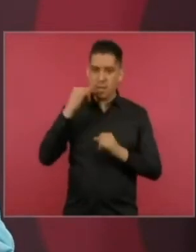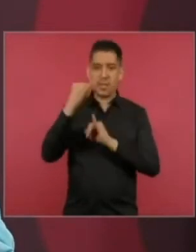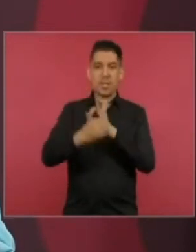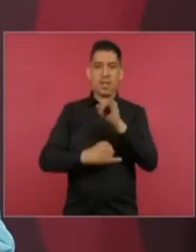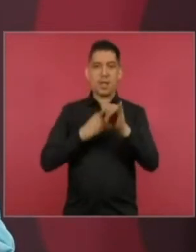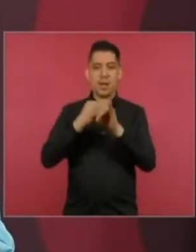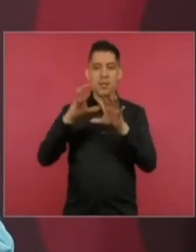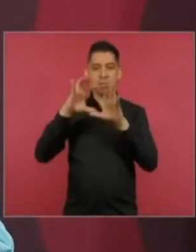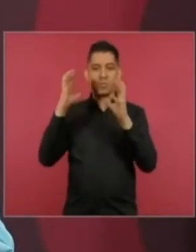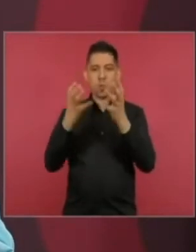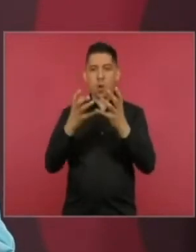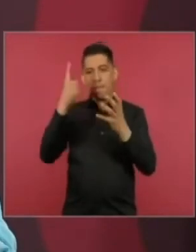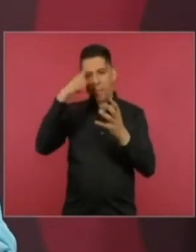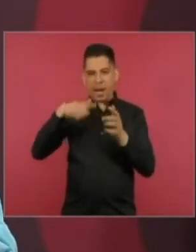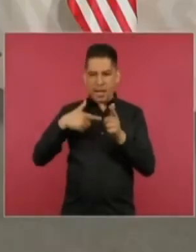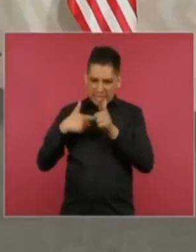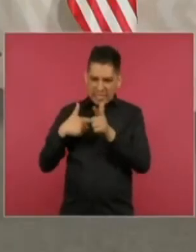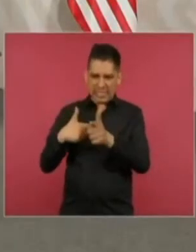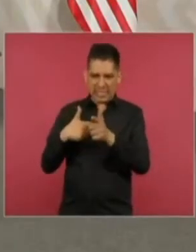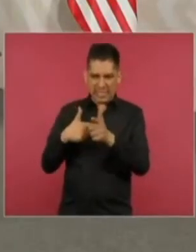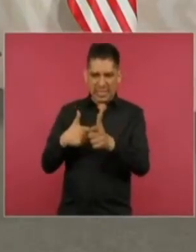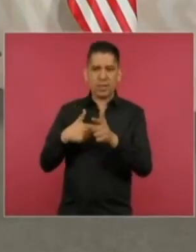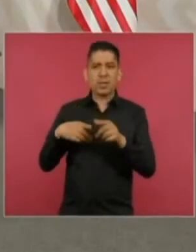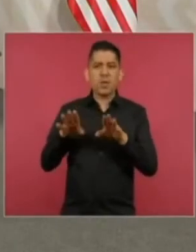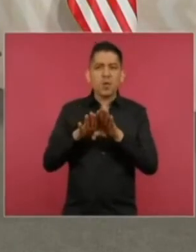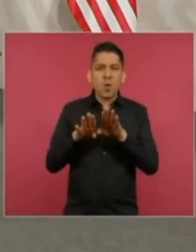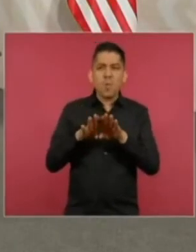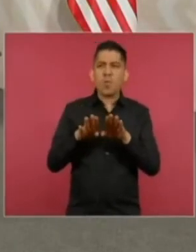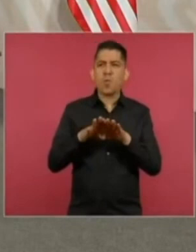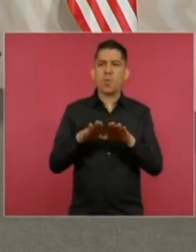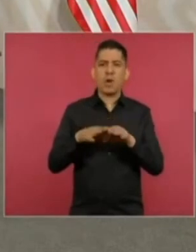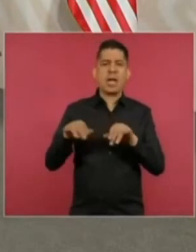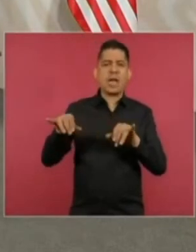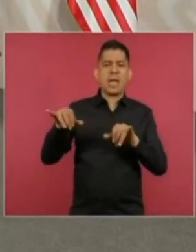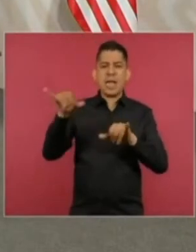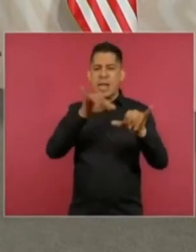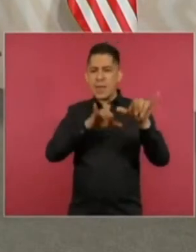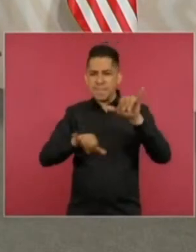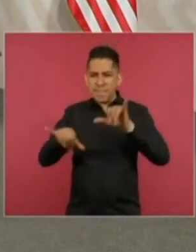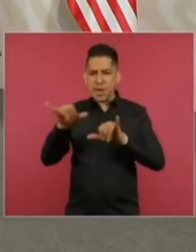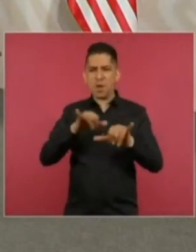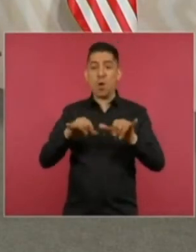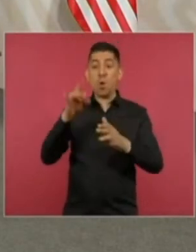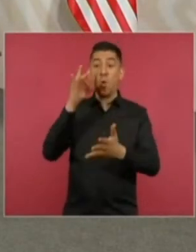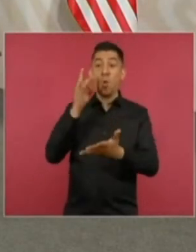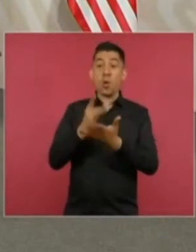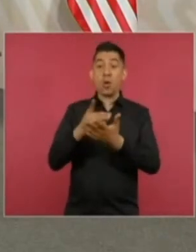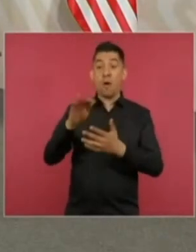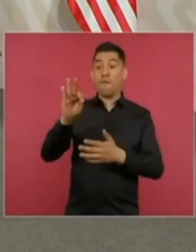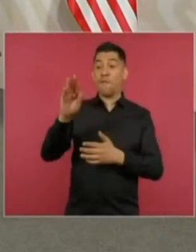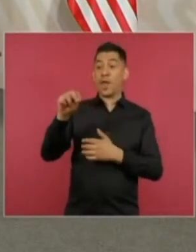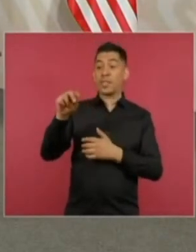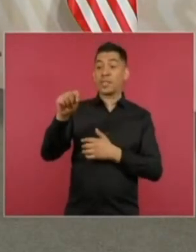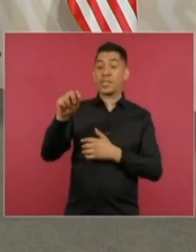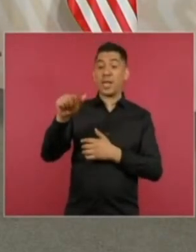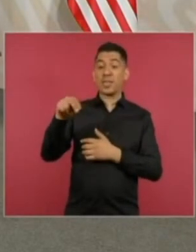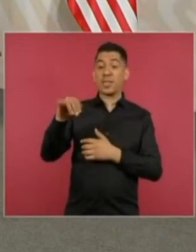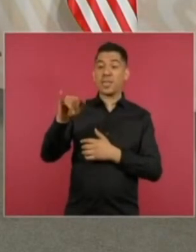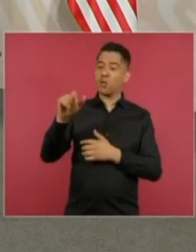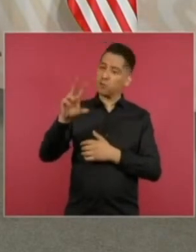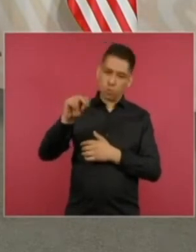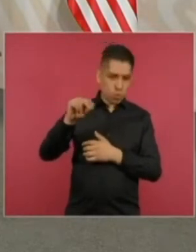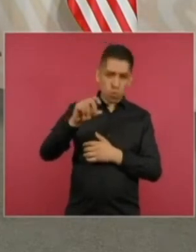y trazabilidad de precursores químicos, ya no solamente para fentanilo, sino para todo tipo de